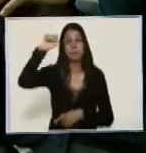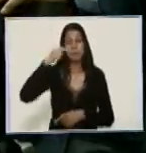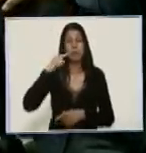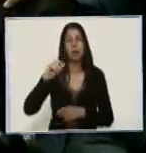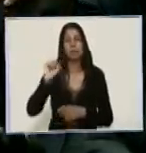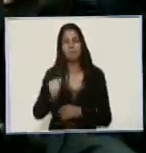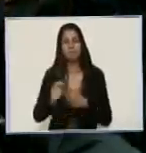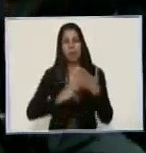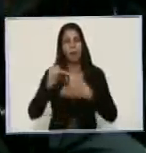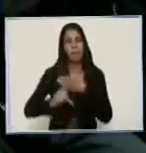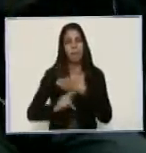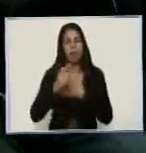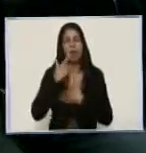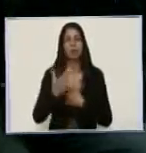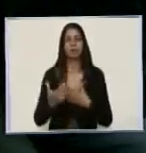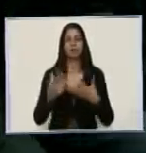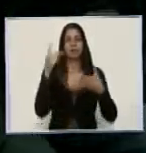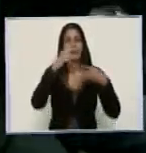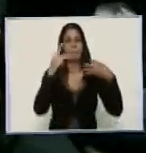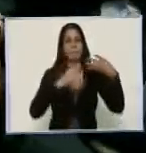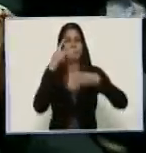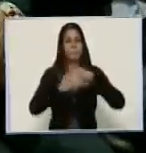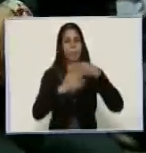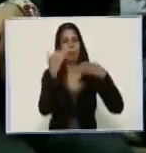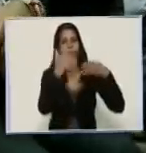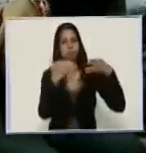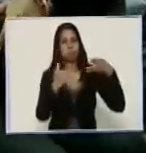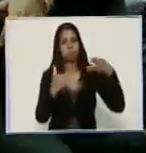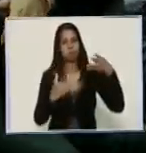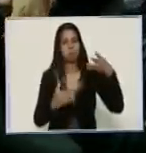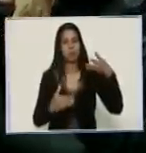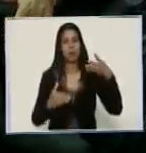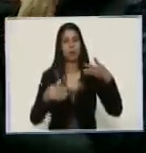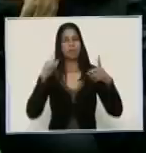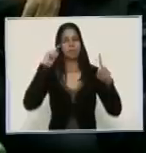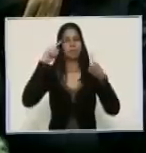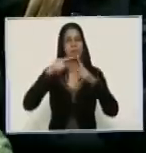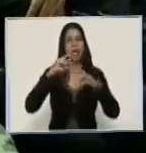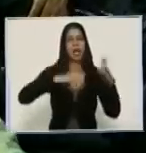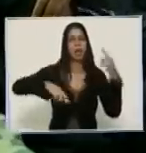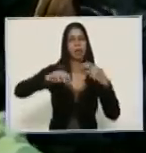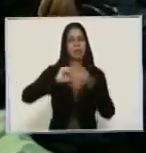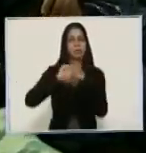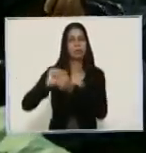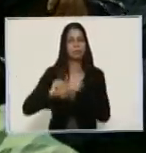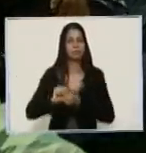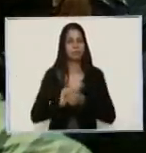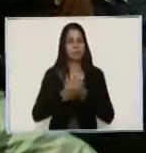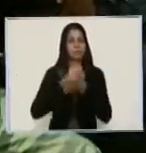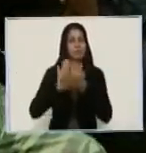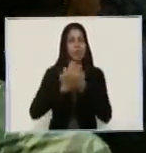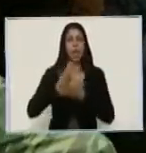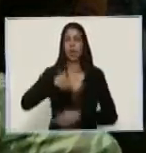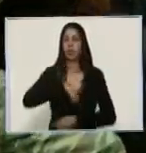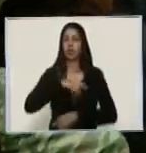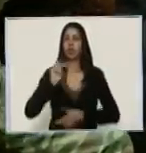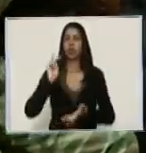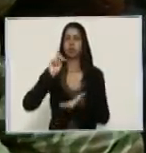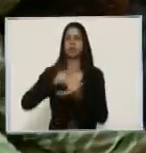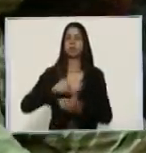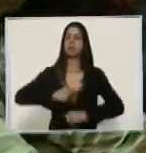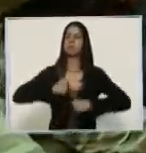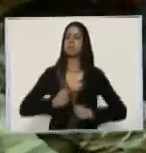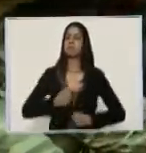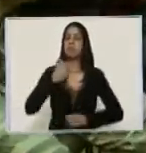ajeno. Ha sido una agenda orquestada en función de acabar la Revolución Bolivariana. Pero efectivamente nosotros estamos aquí blindados